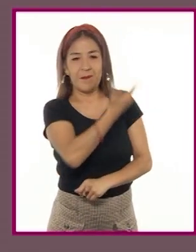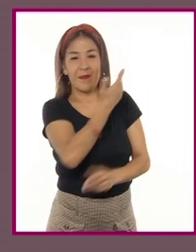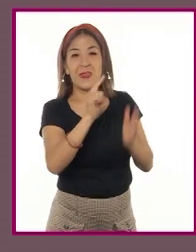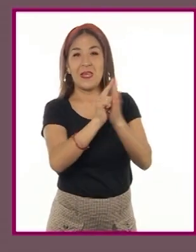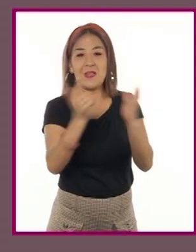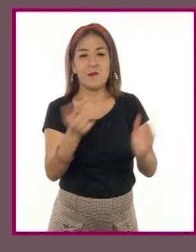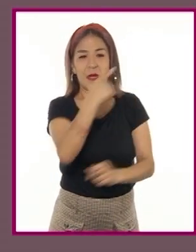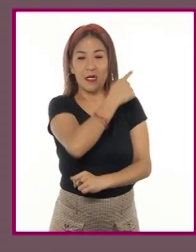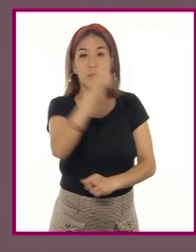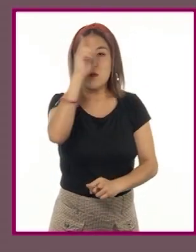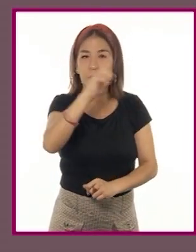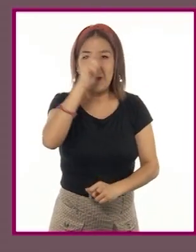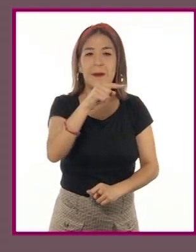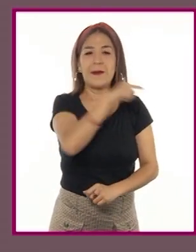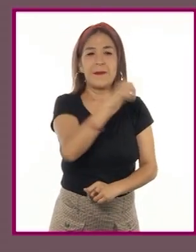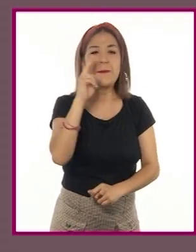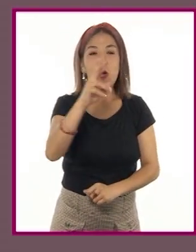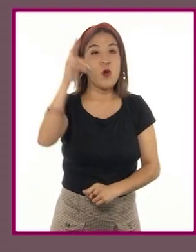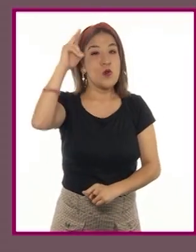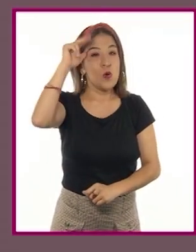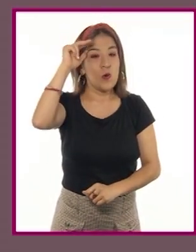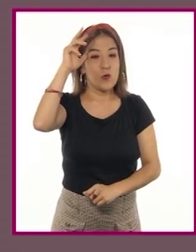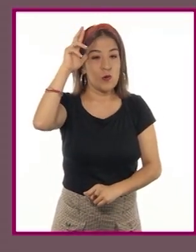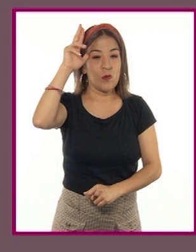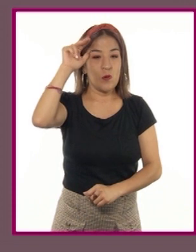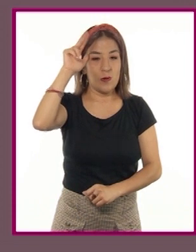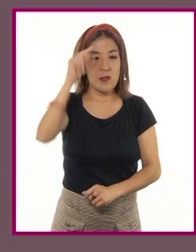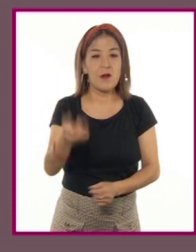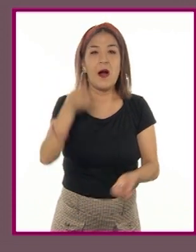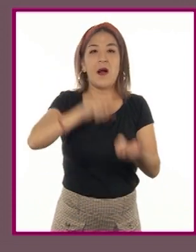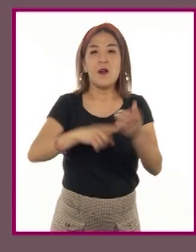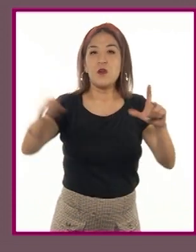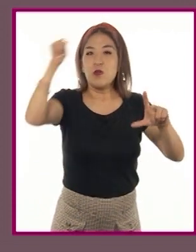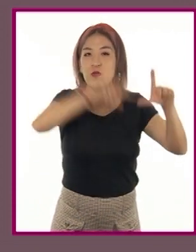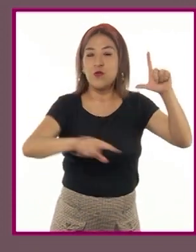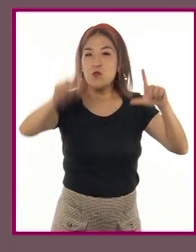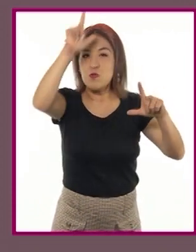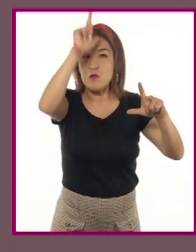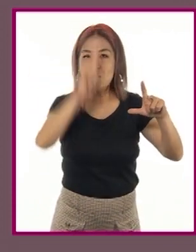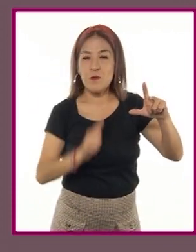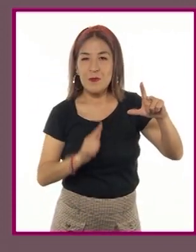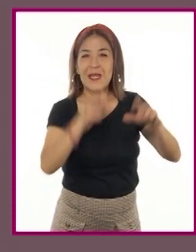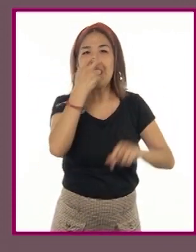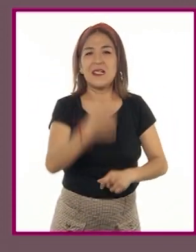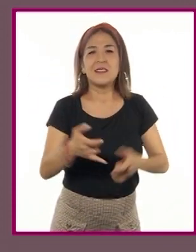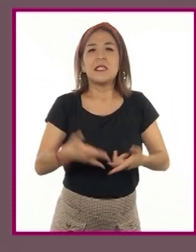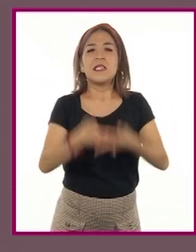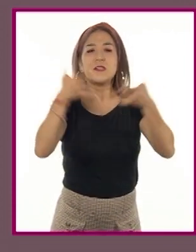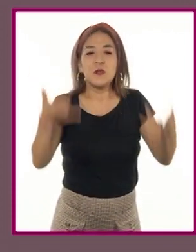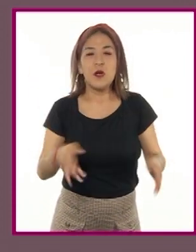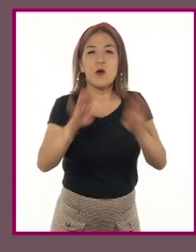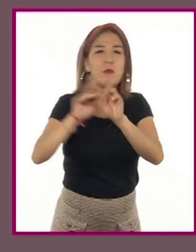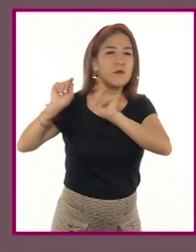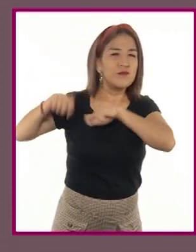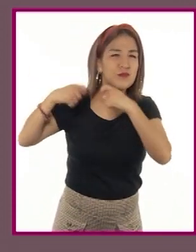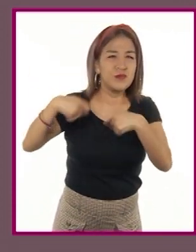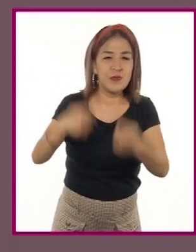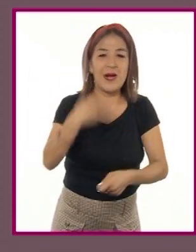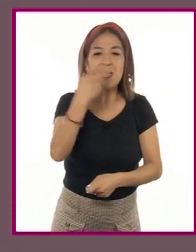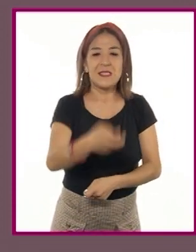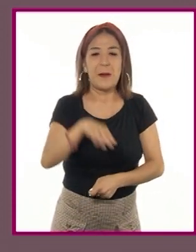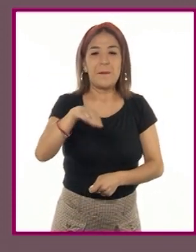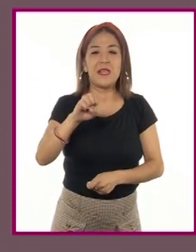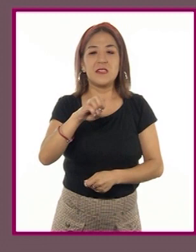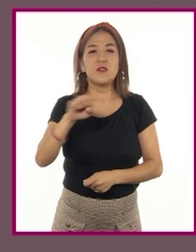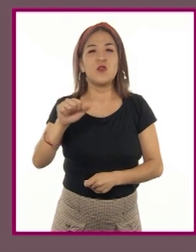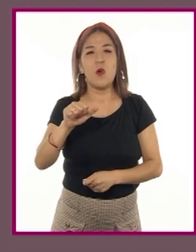El conejo en la cara de la luna. Ensayos sobre la mitología de la tradición mesoamericana, de